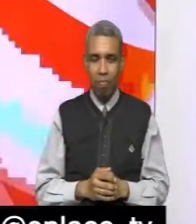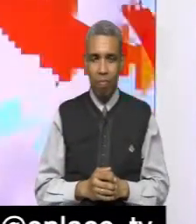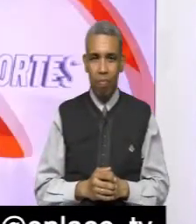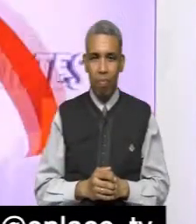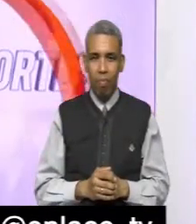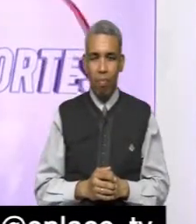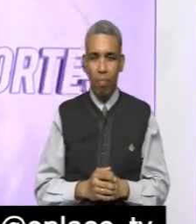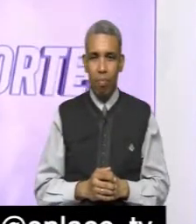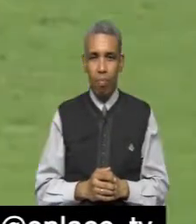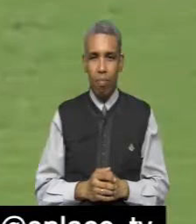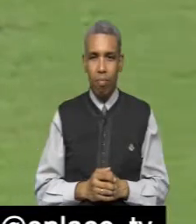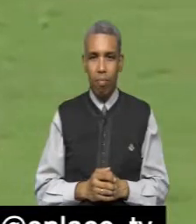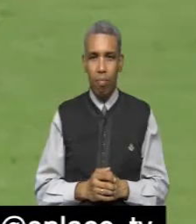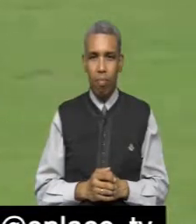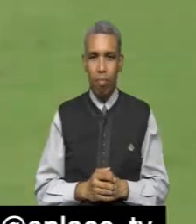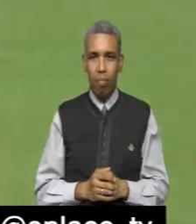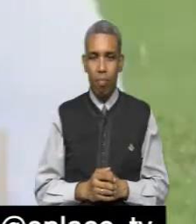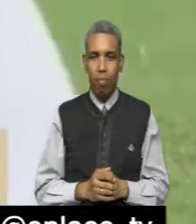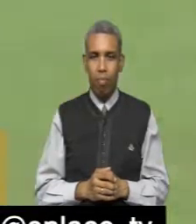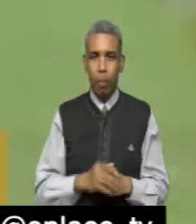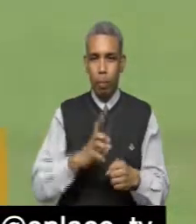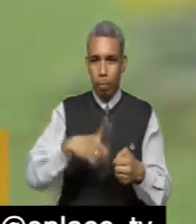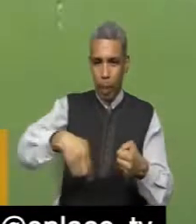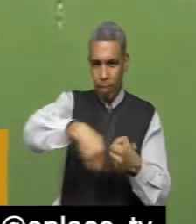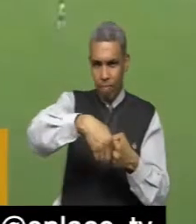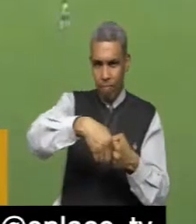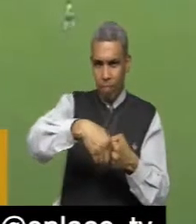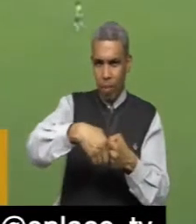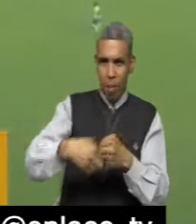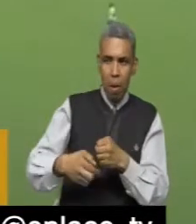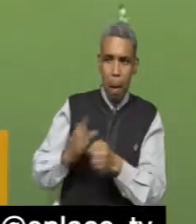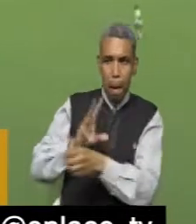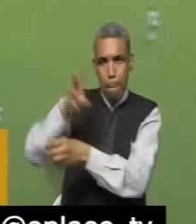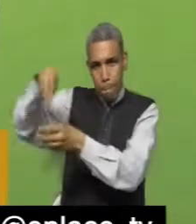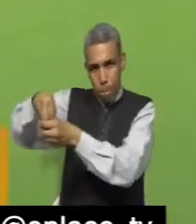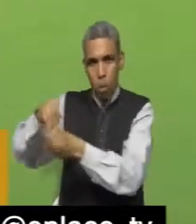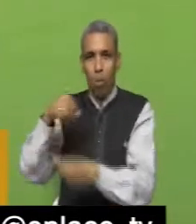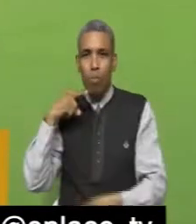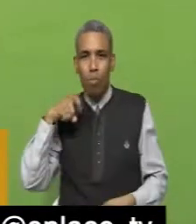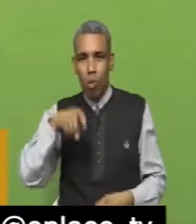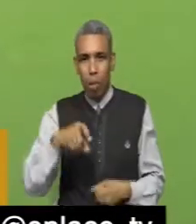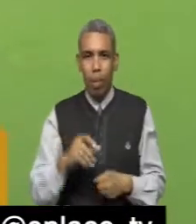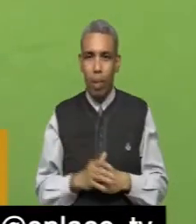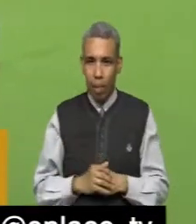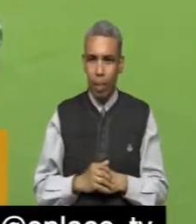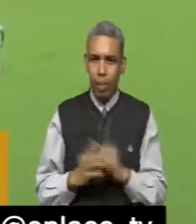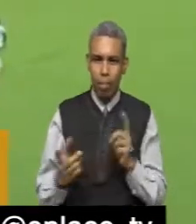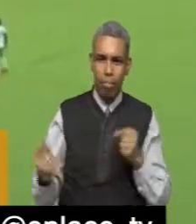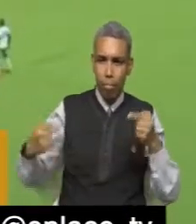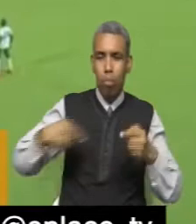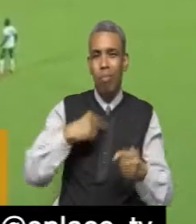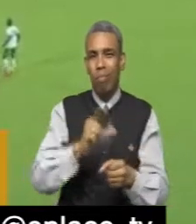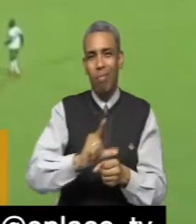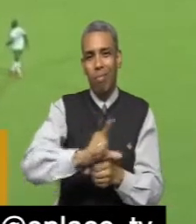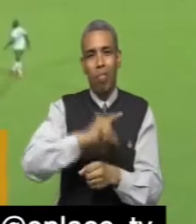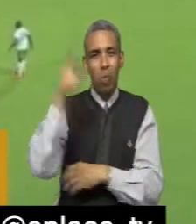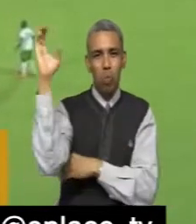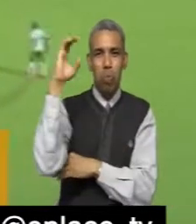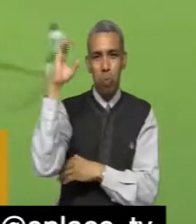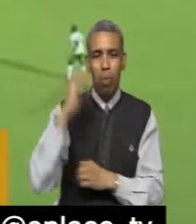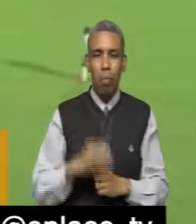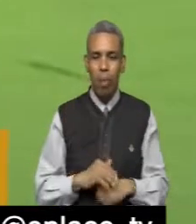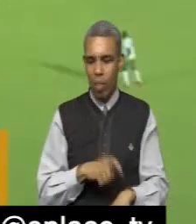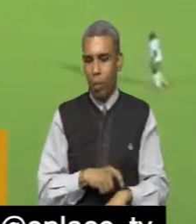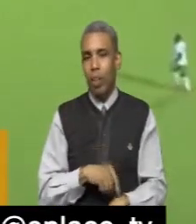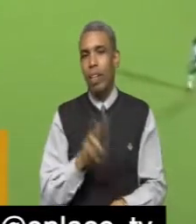Bucaramanga. Alianza Petrolera visitará este lunes 28 de agosto al Atlético Bucaramanga por la fecha número 10 de la Liga